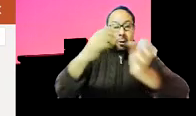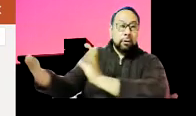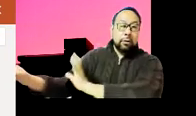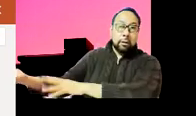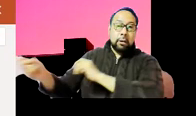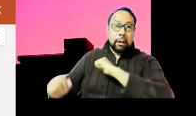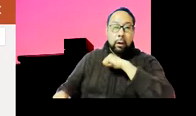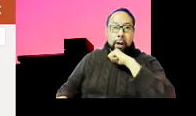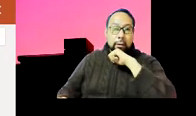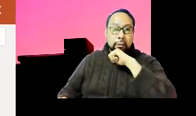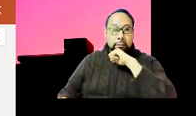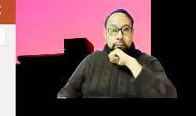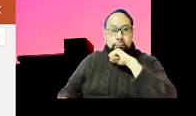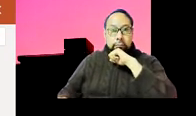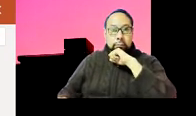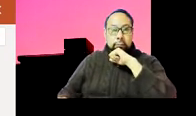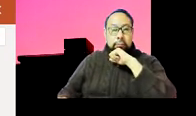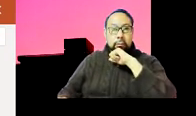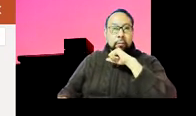a Chano que a Juan.